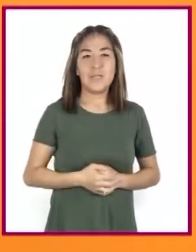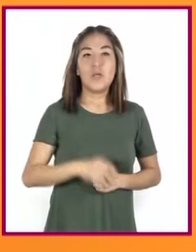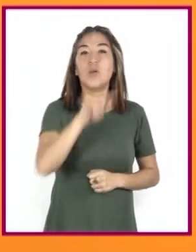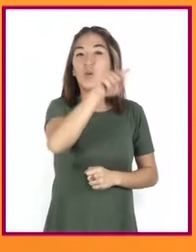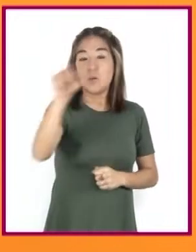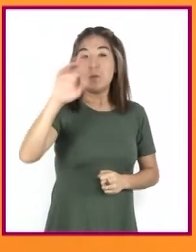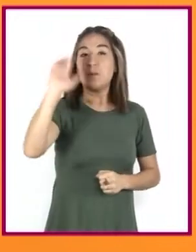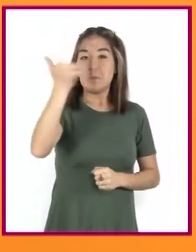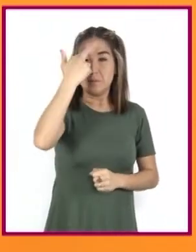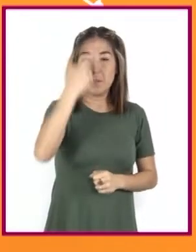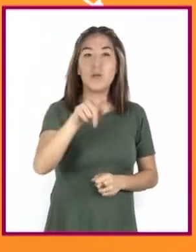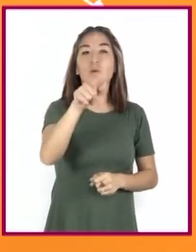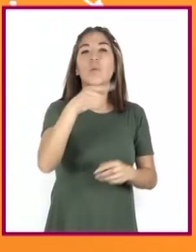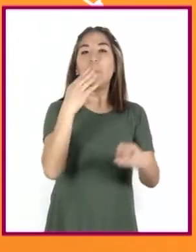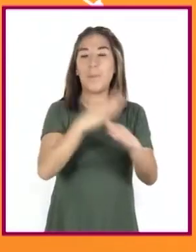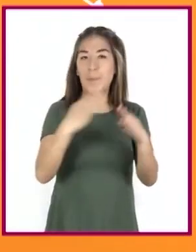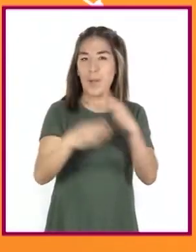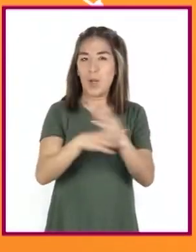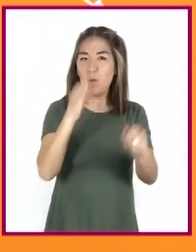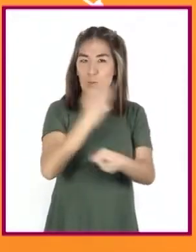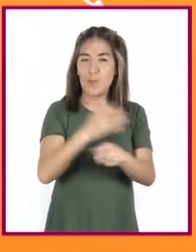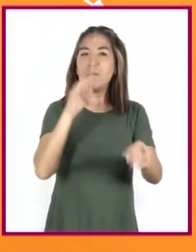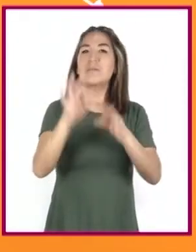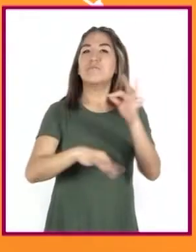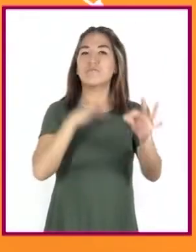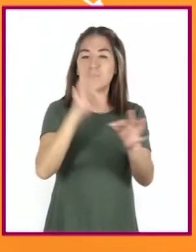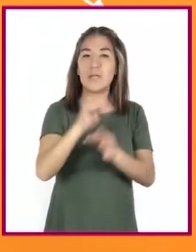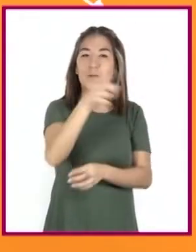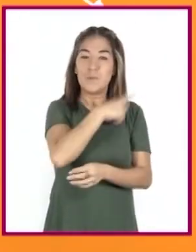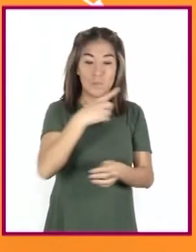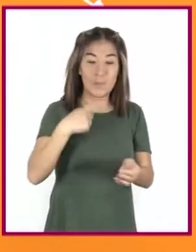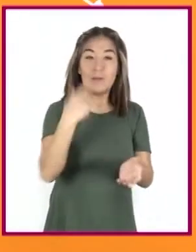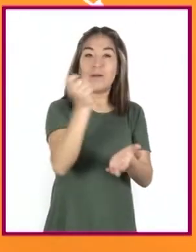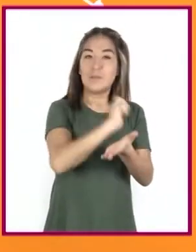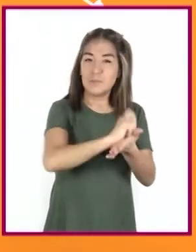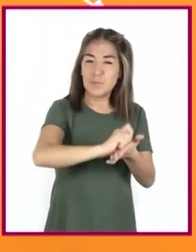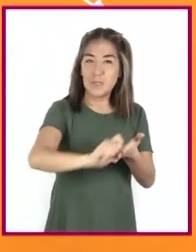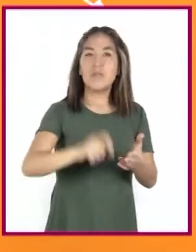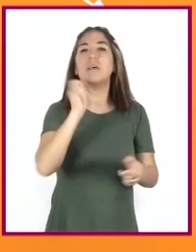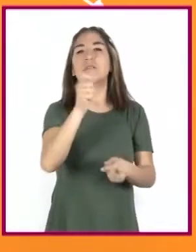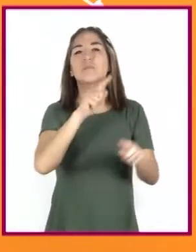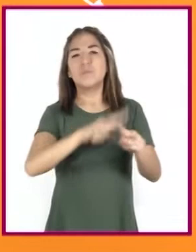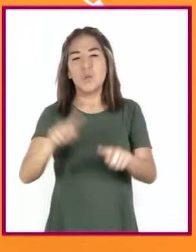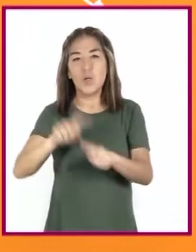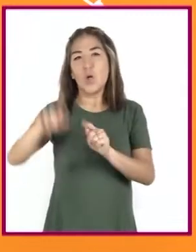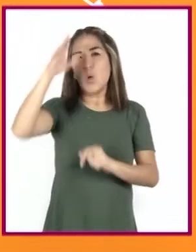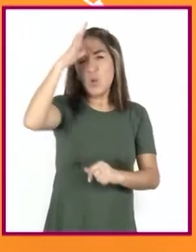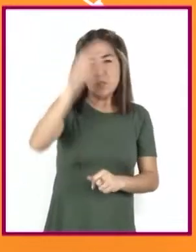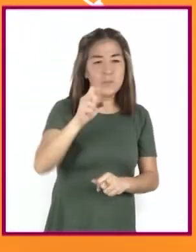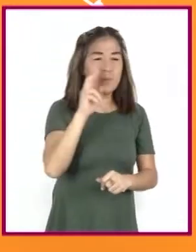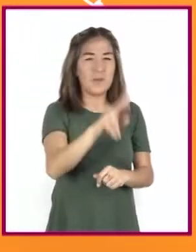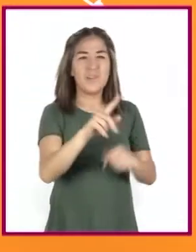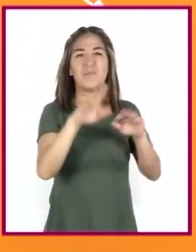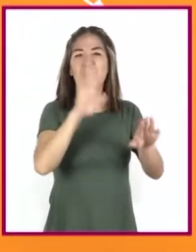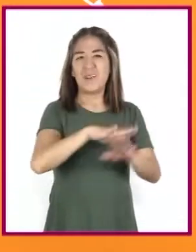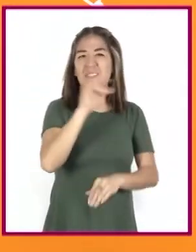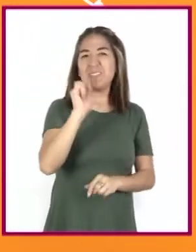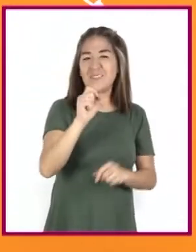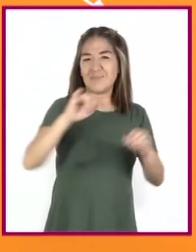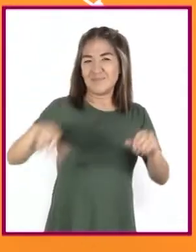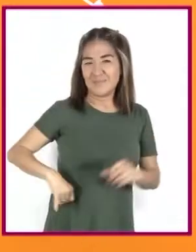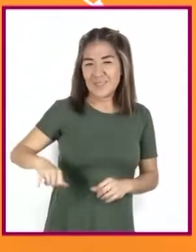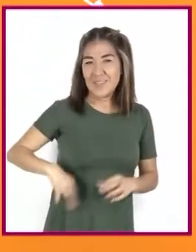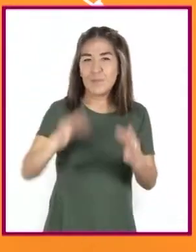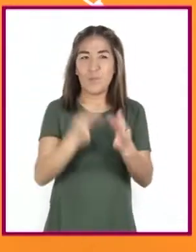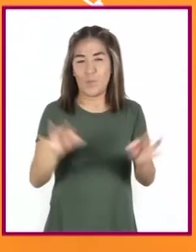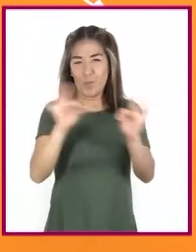Recuerden tener a la mano sus materiales y tomar nota de aquellas situaciones o conceptos que consideren importantes